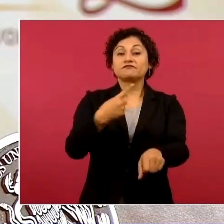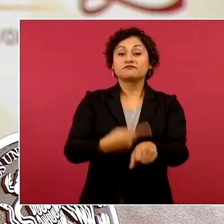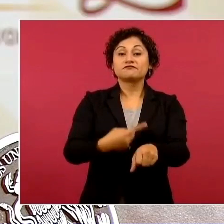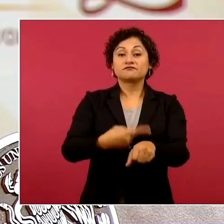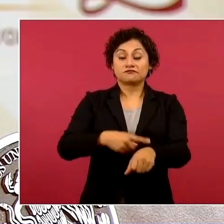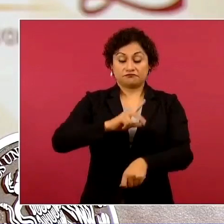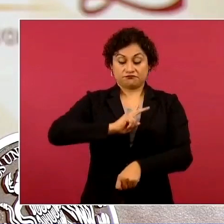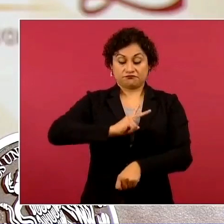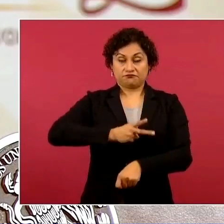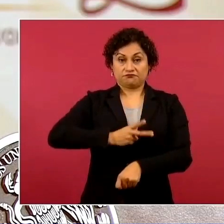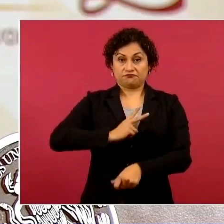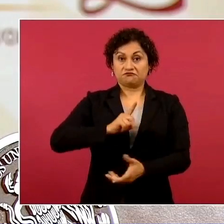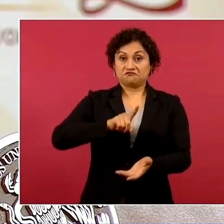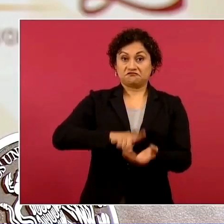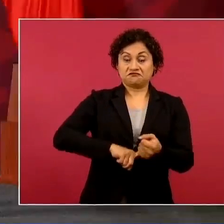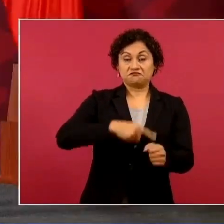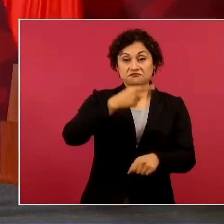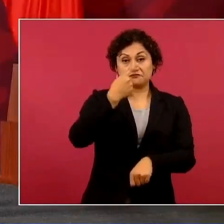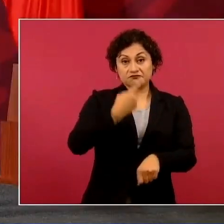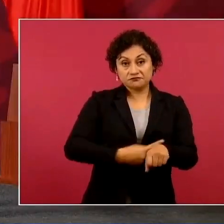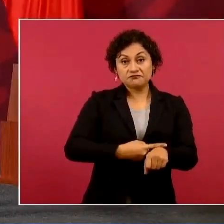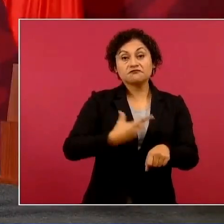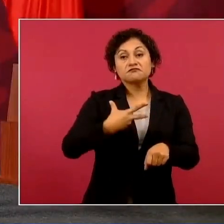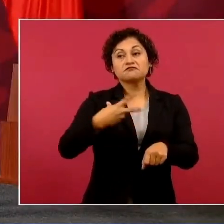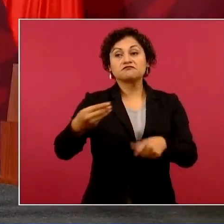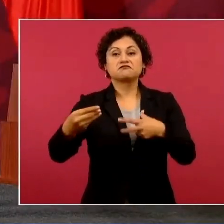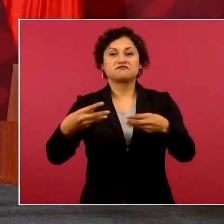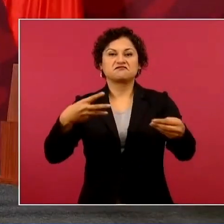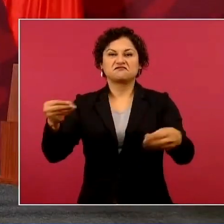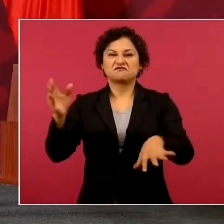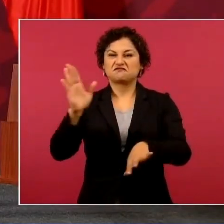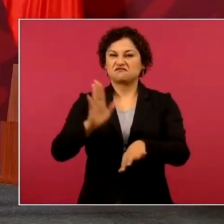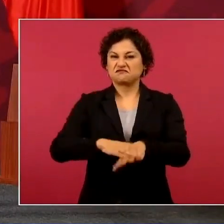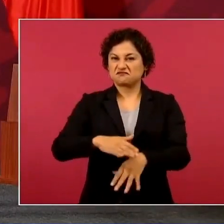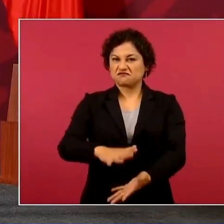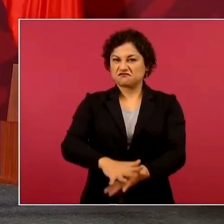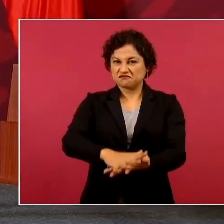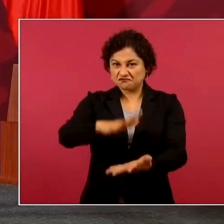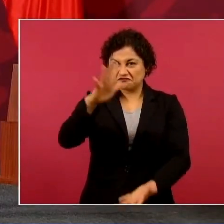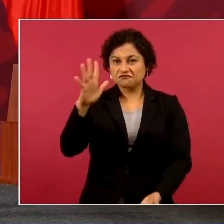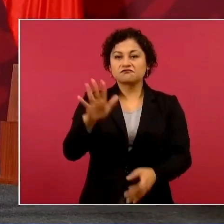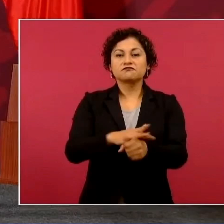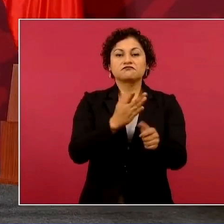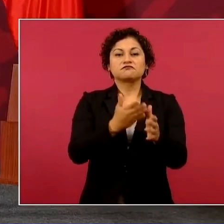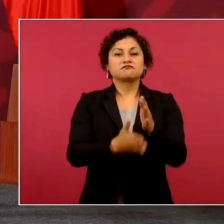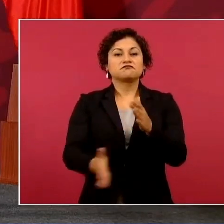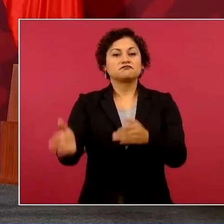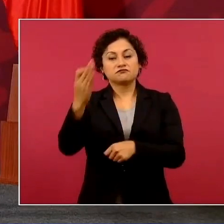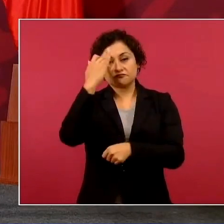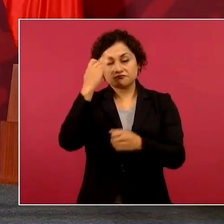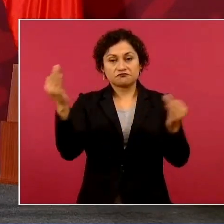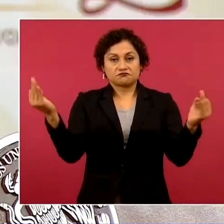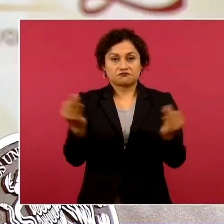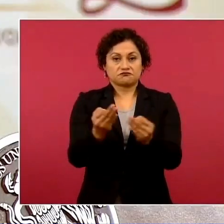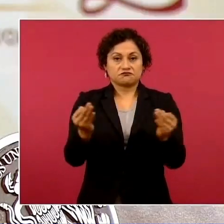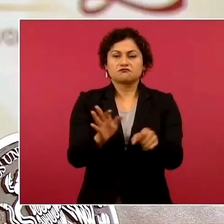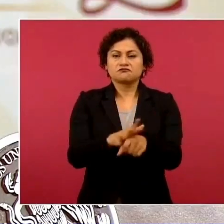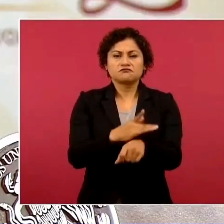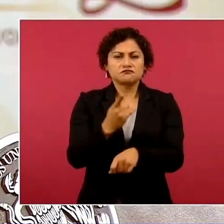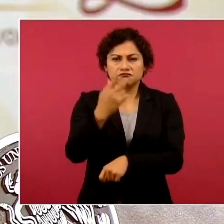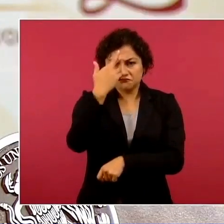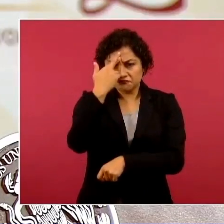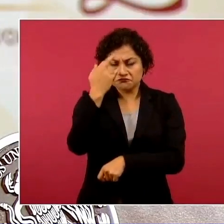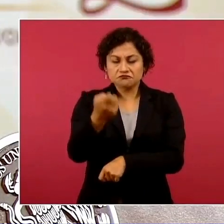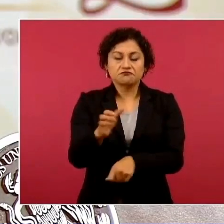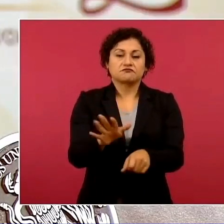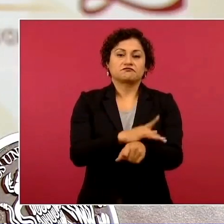capacidad de transmisión durante la temporada fría, sencillamente porque las gotas de líquido respiratorio, de